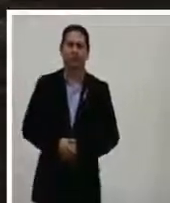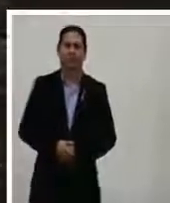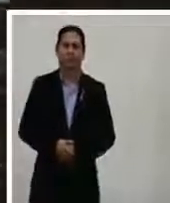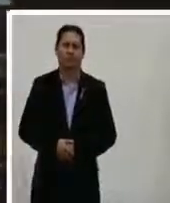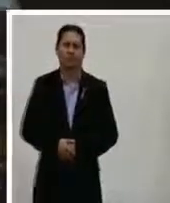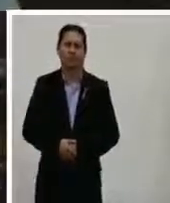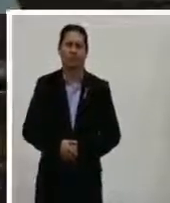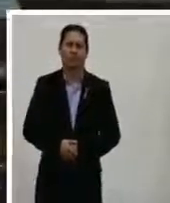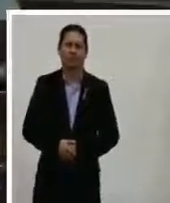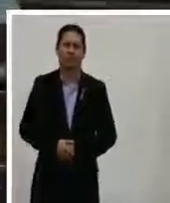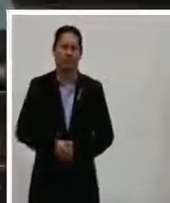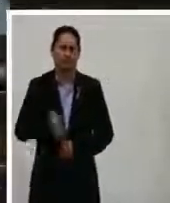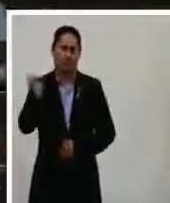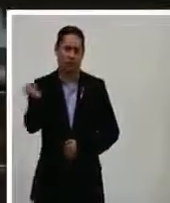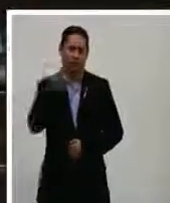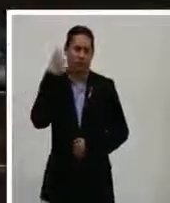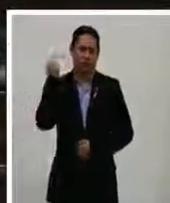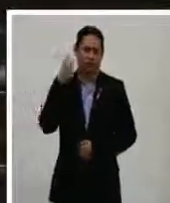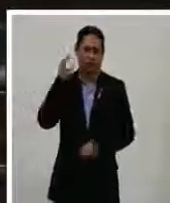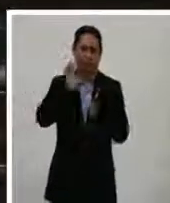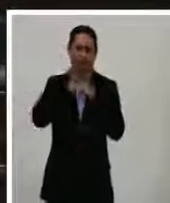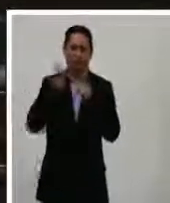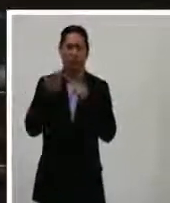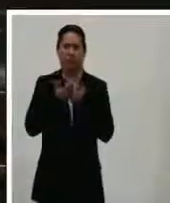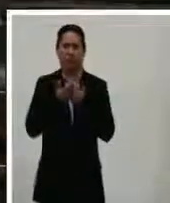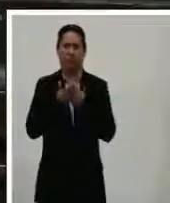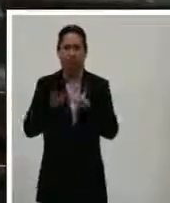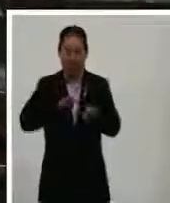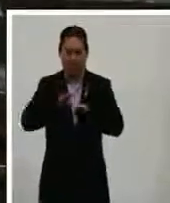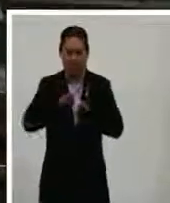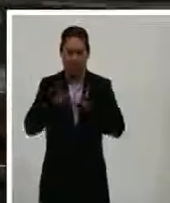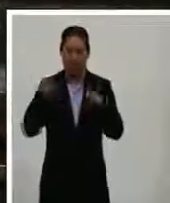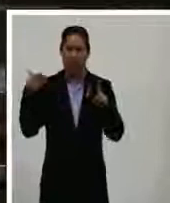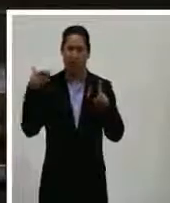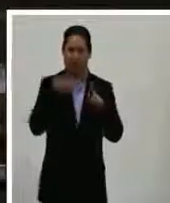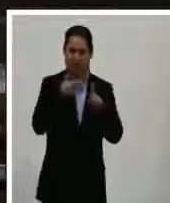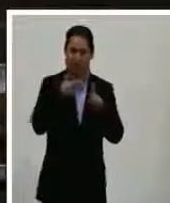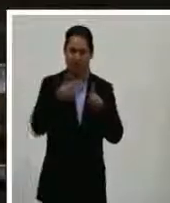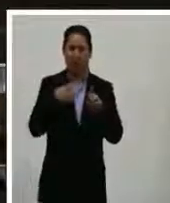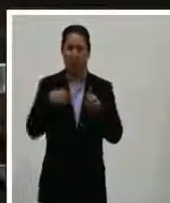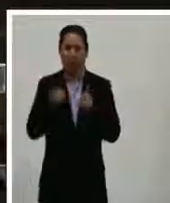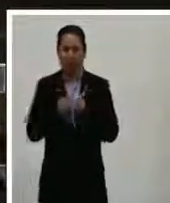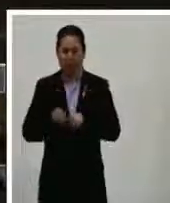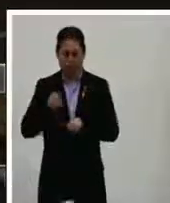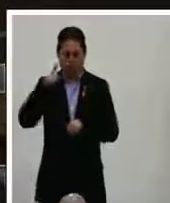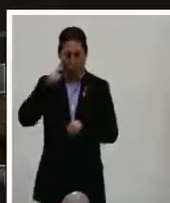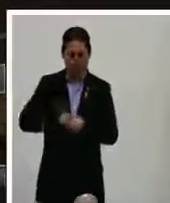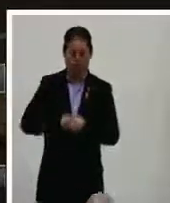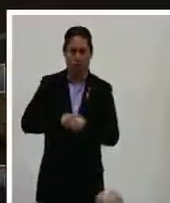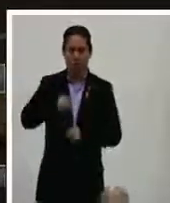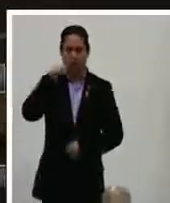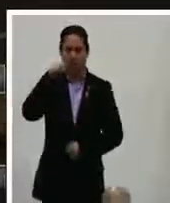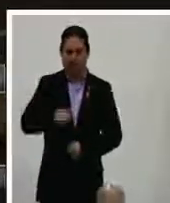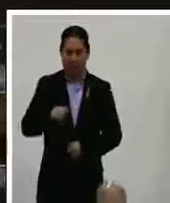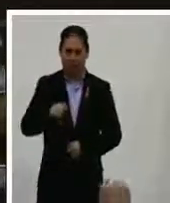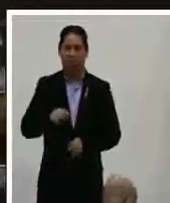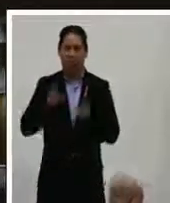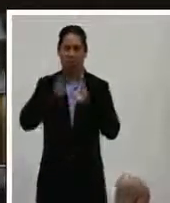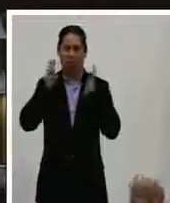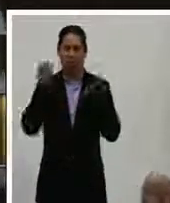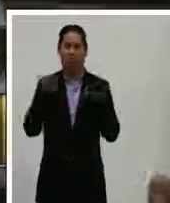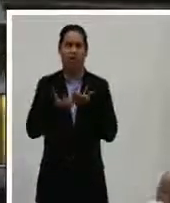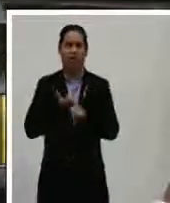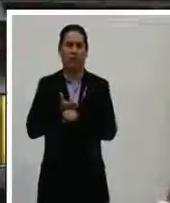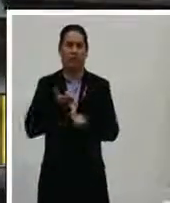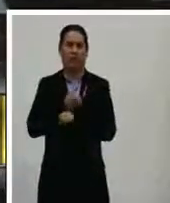honorable asamblea a la comisión de trabajo y previsión social de la 67ª legislatura del honorable